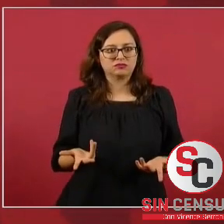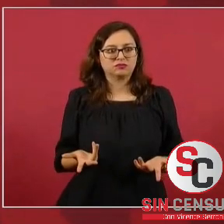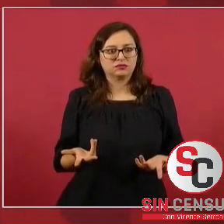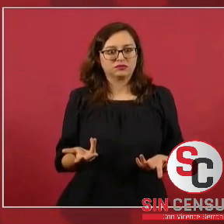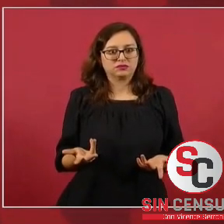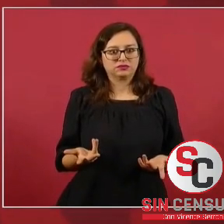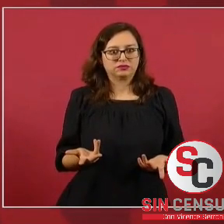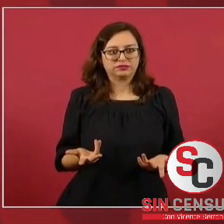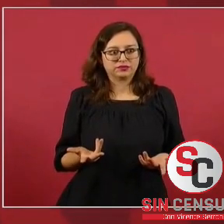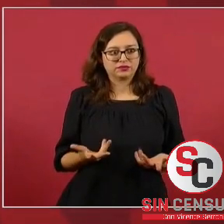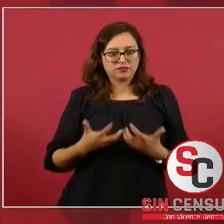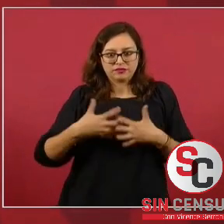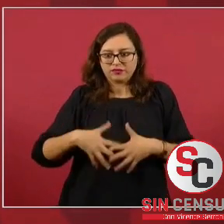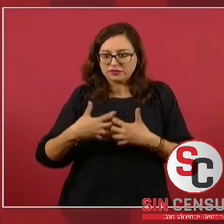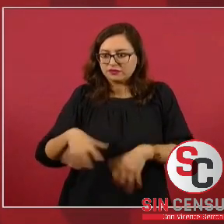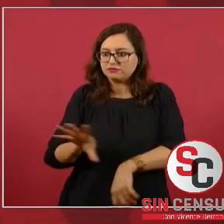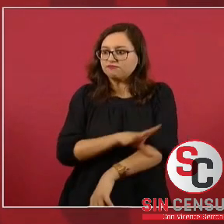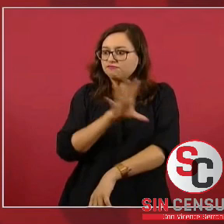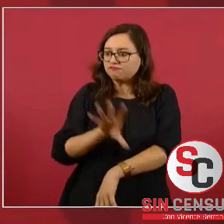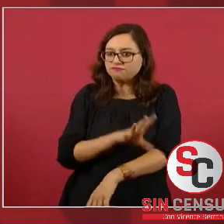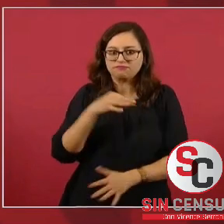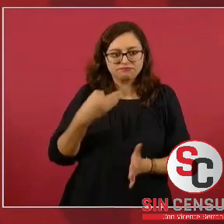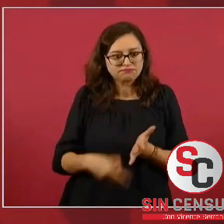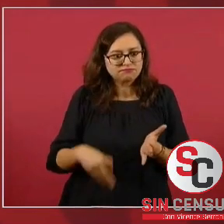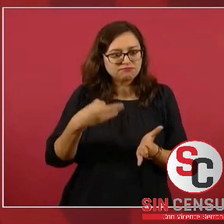insumos para la generación de energía